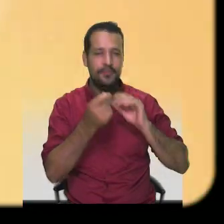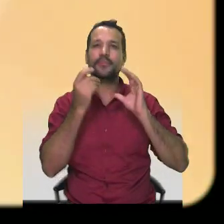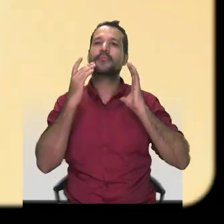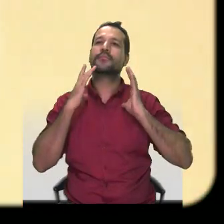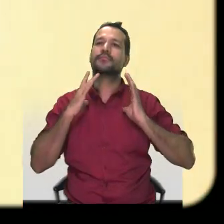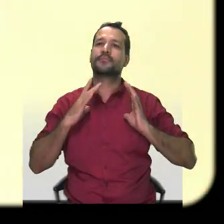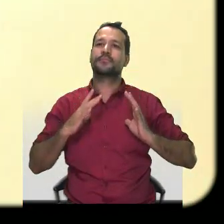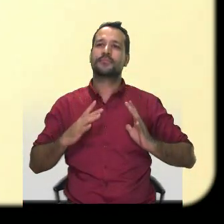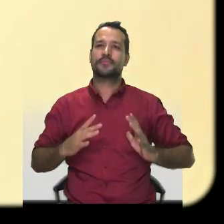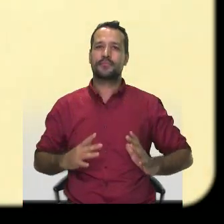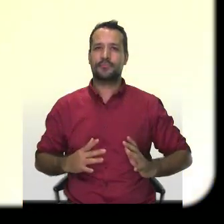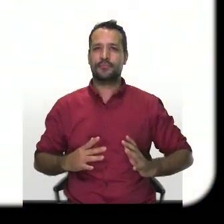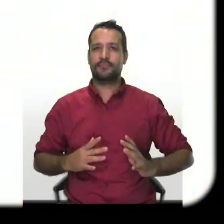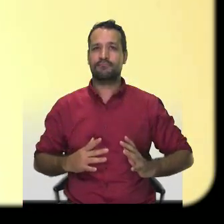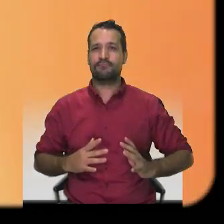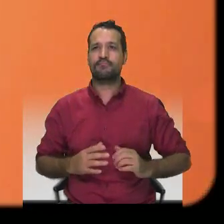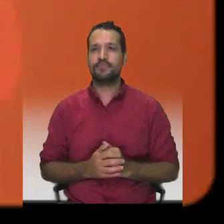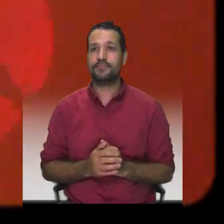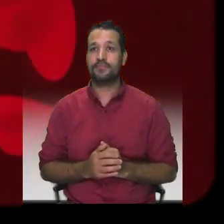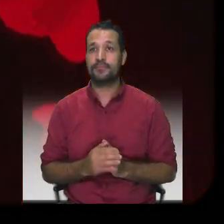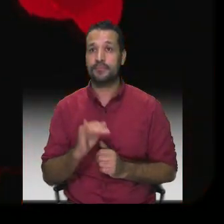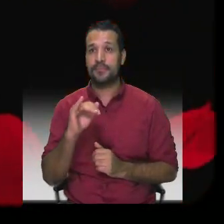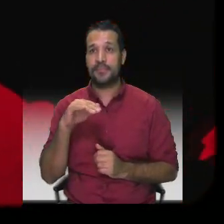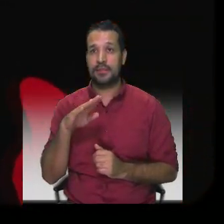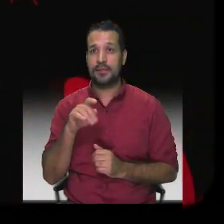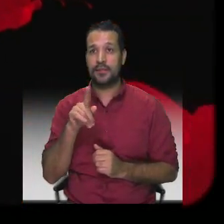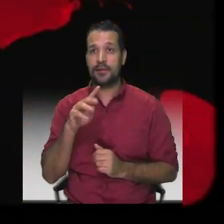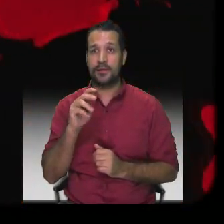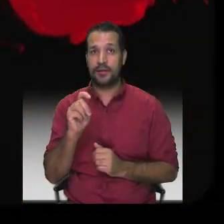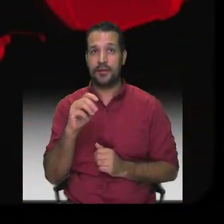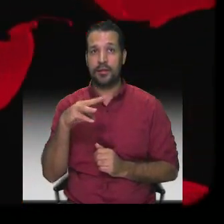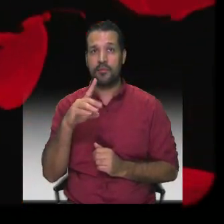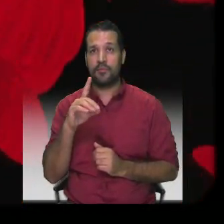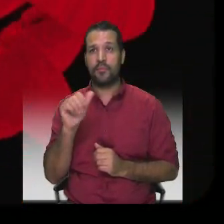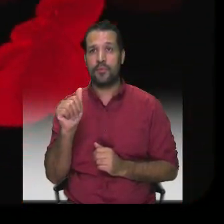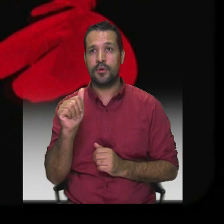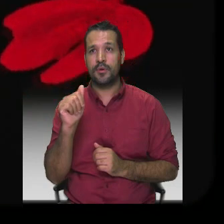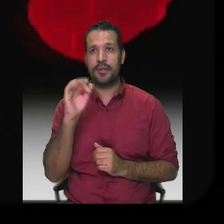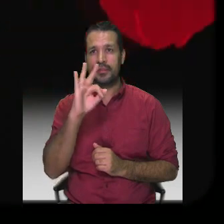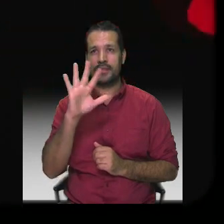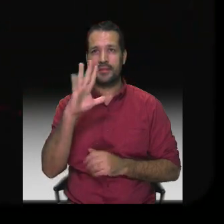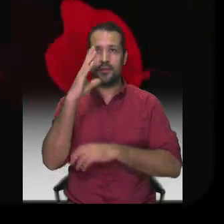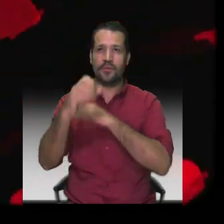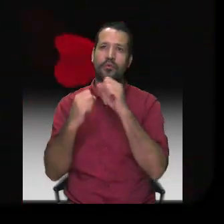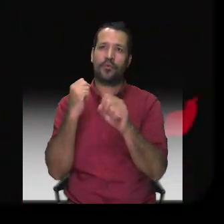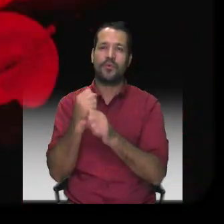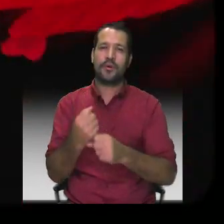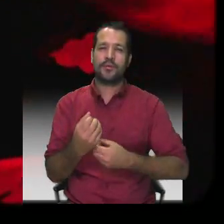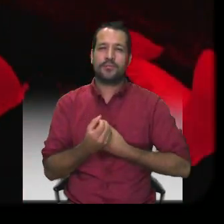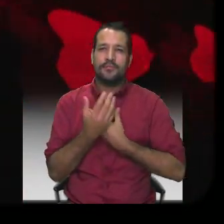la esencia que deja huella. Inex Moda, 35 años de inspiración.